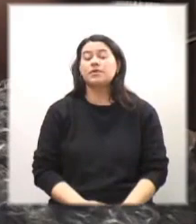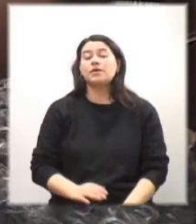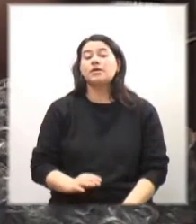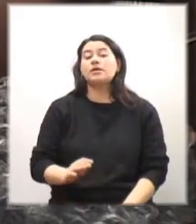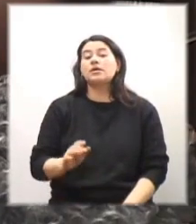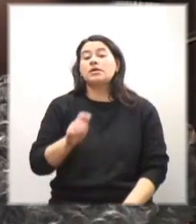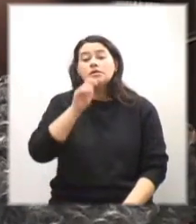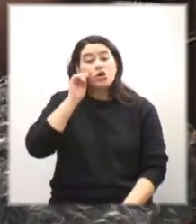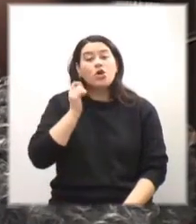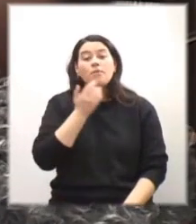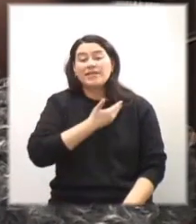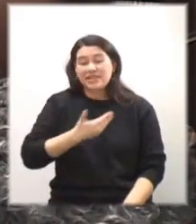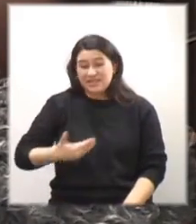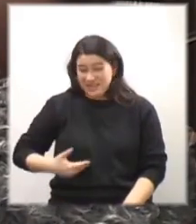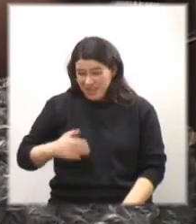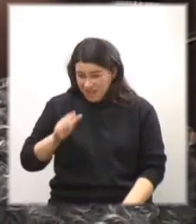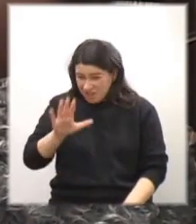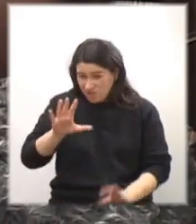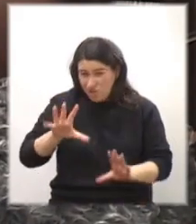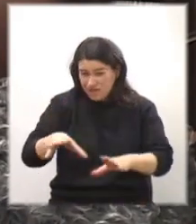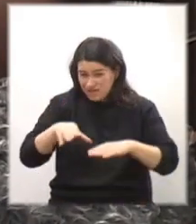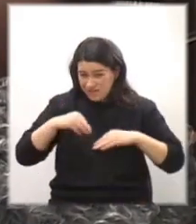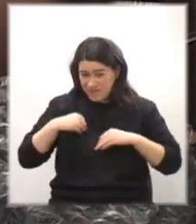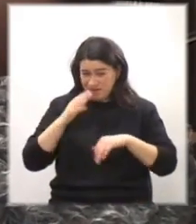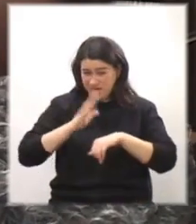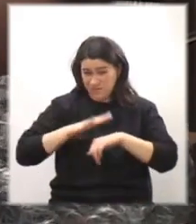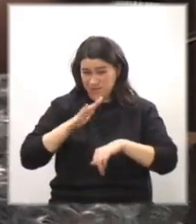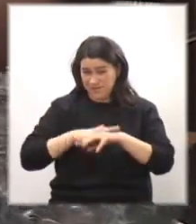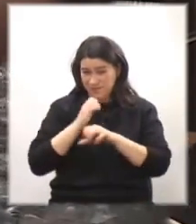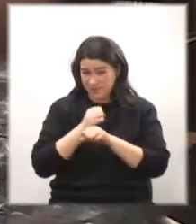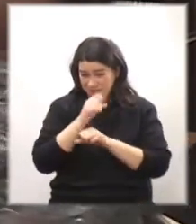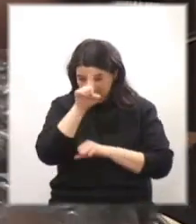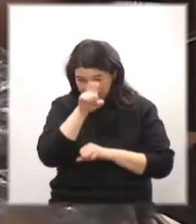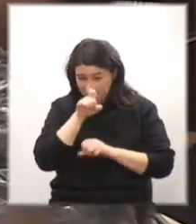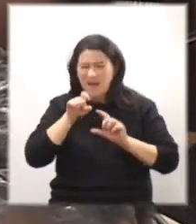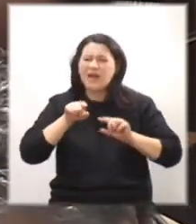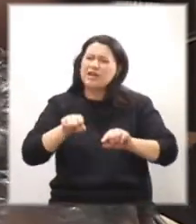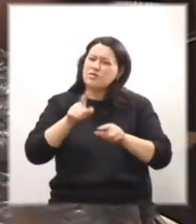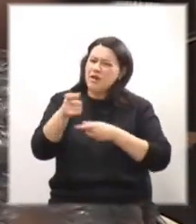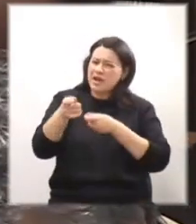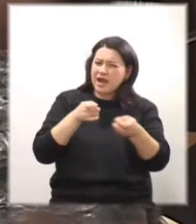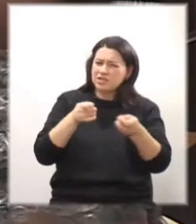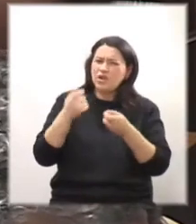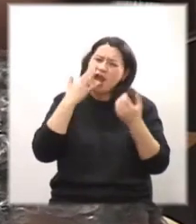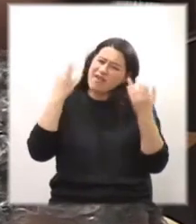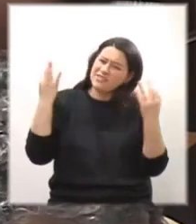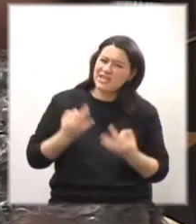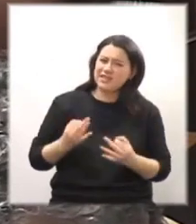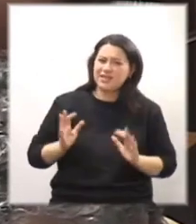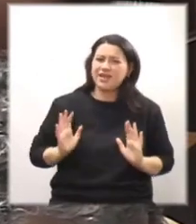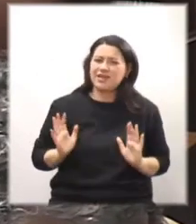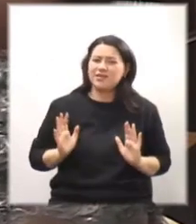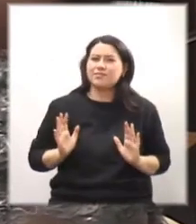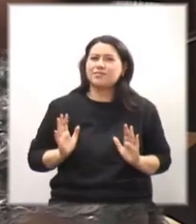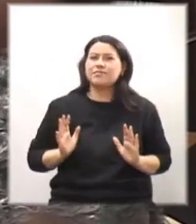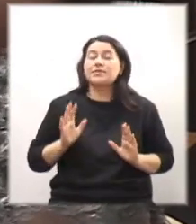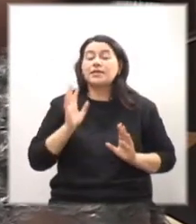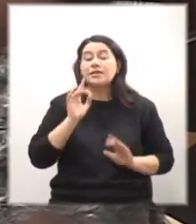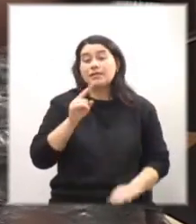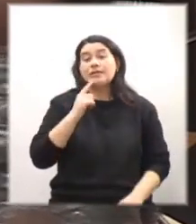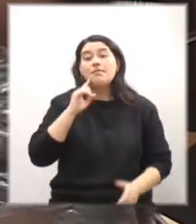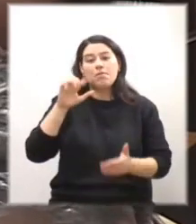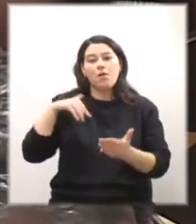Señor presidente, ¿esto es hacerse cargo? ¿Y esto es gestión eficiente? Lo que